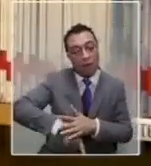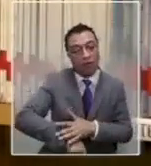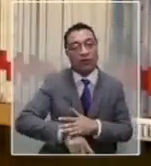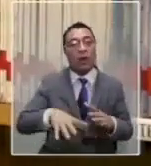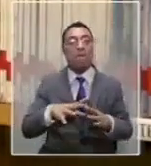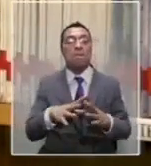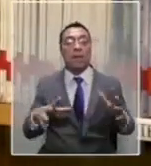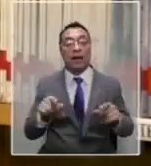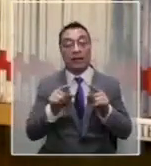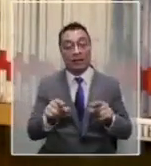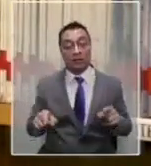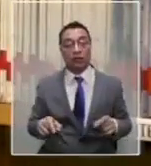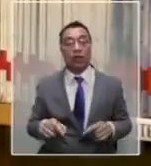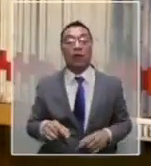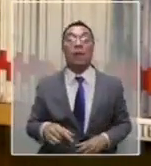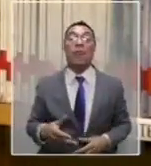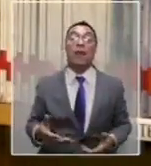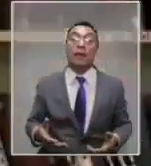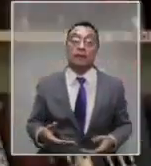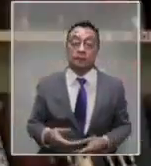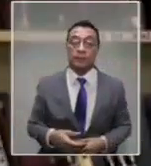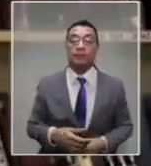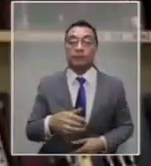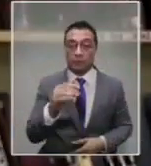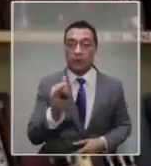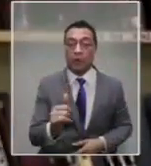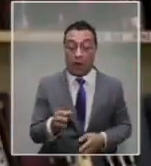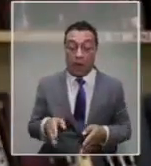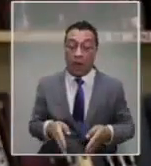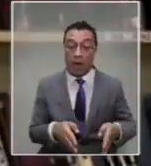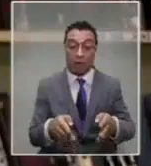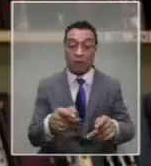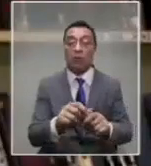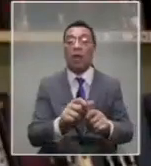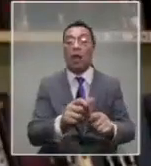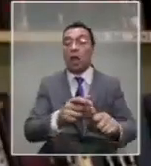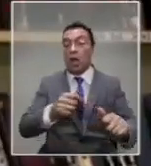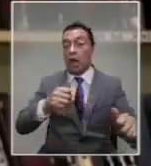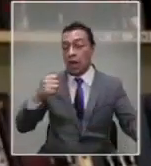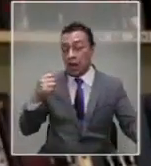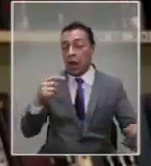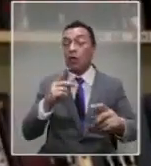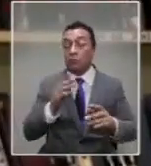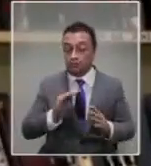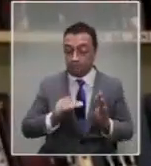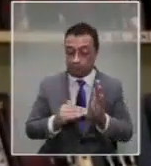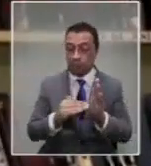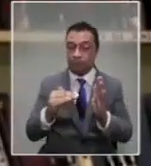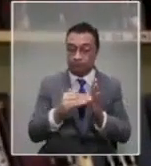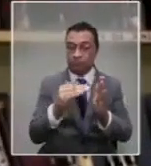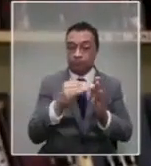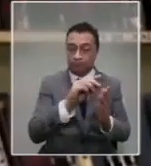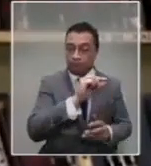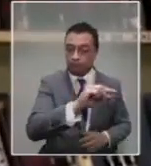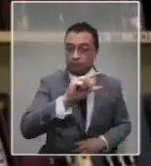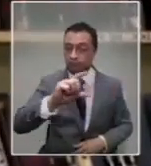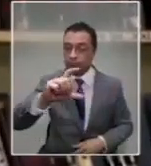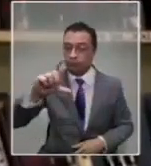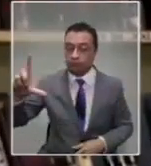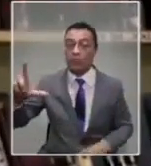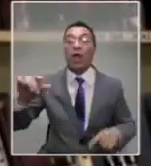y profundizar un poco en ese sentido. Es un camino largo, progresivo. Y lo que pretendemos en el